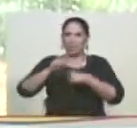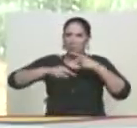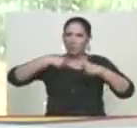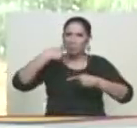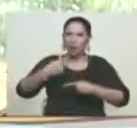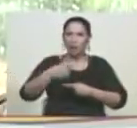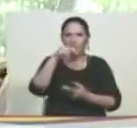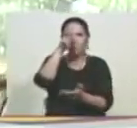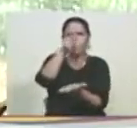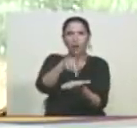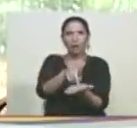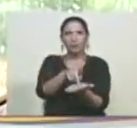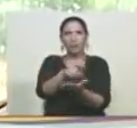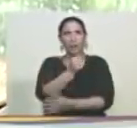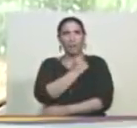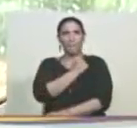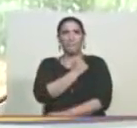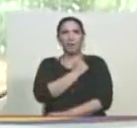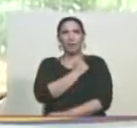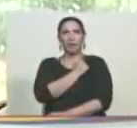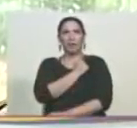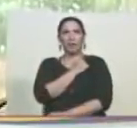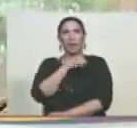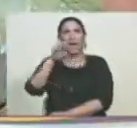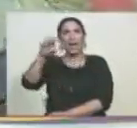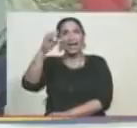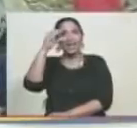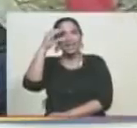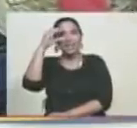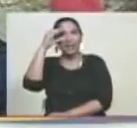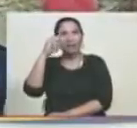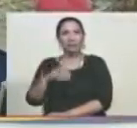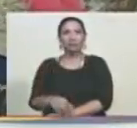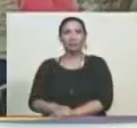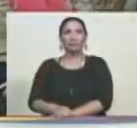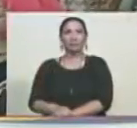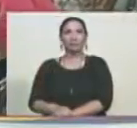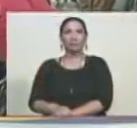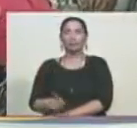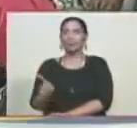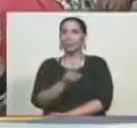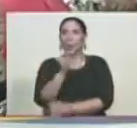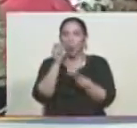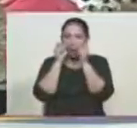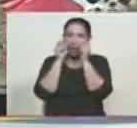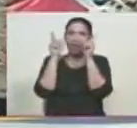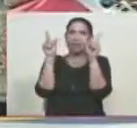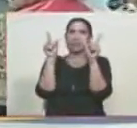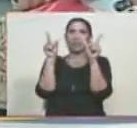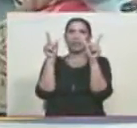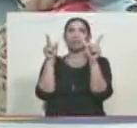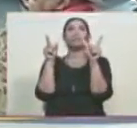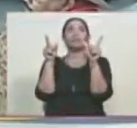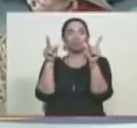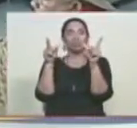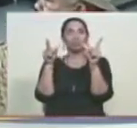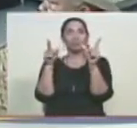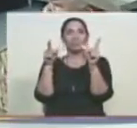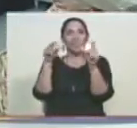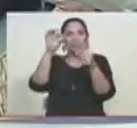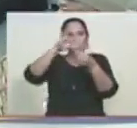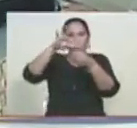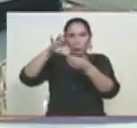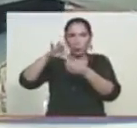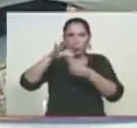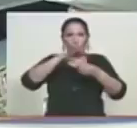fue el camarada Elías Howard, tampoco creía, y entonces yo llegué y le saqué el banco de semillas que